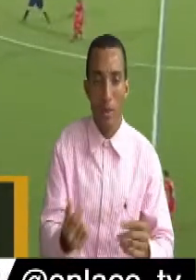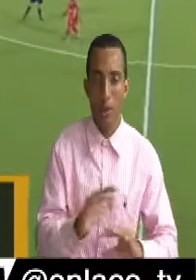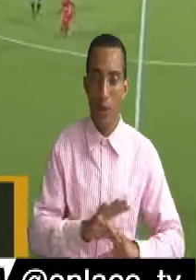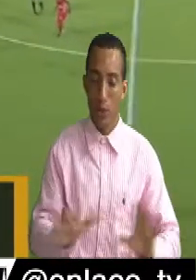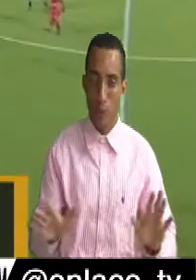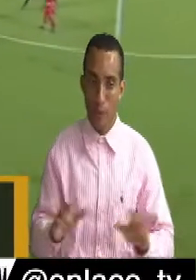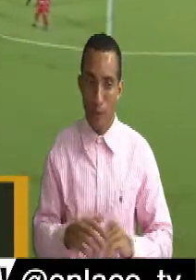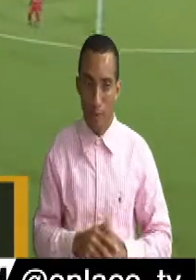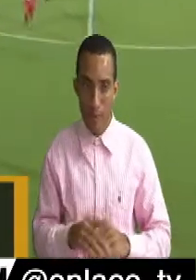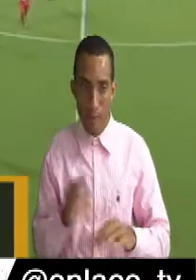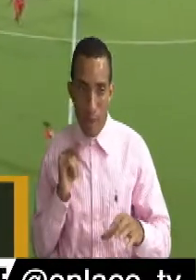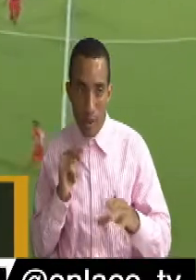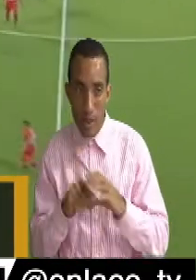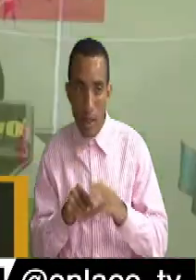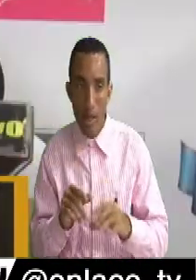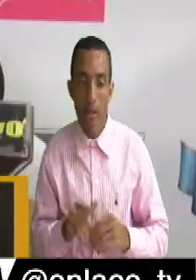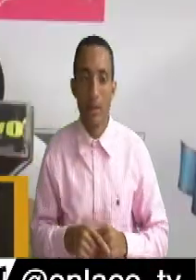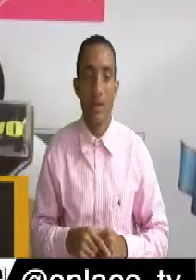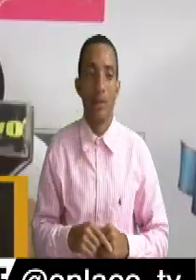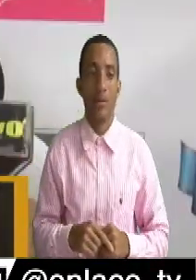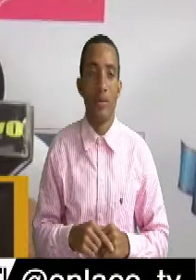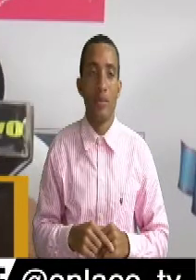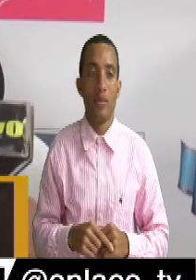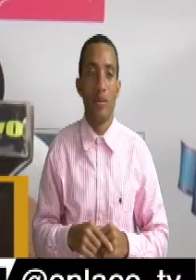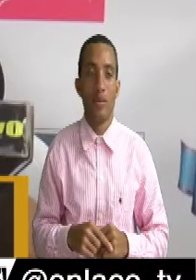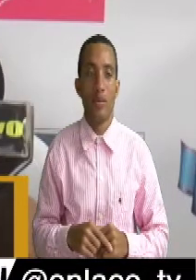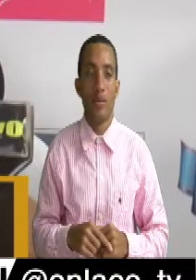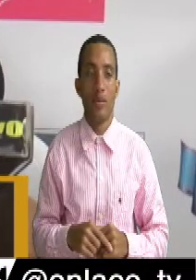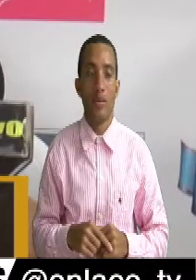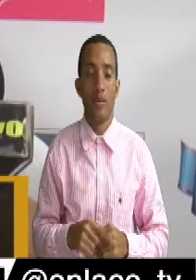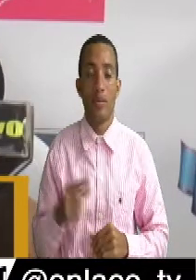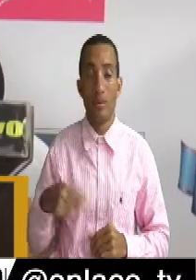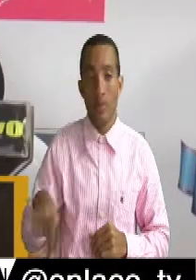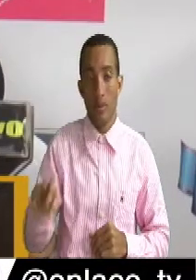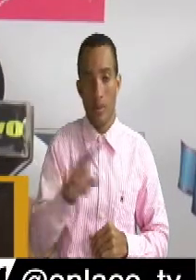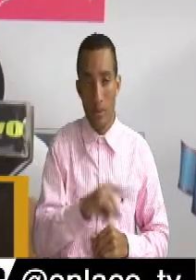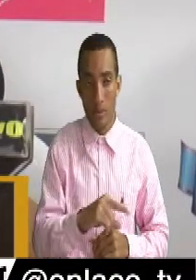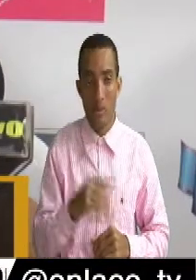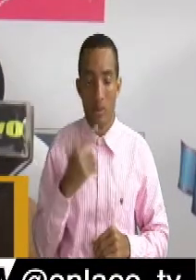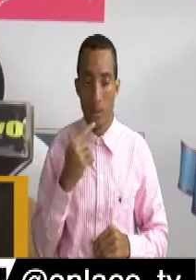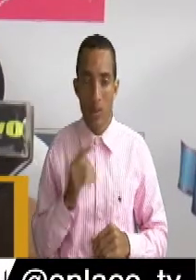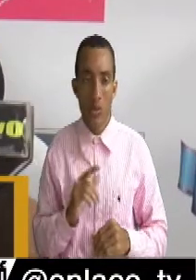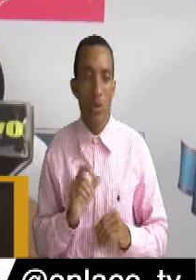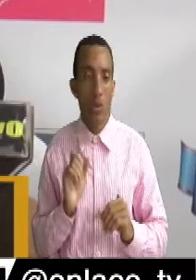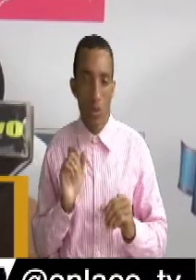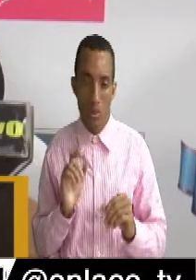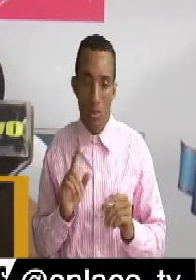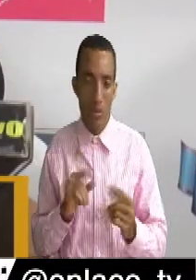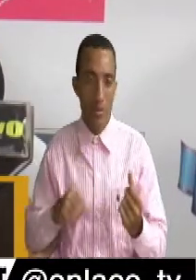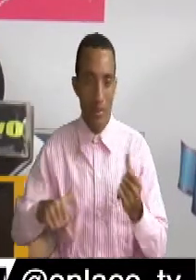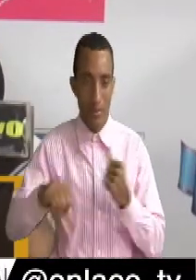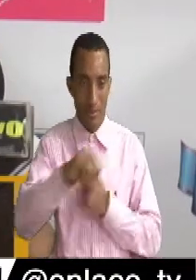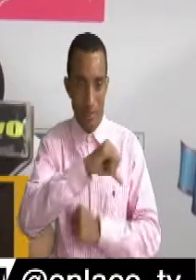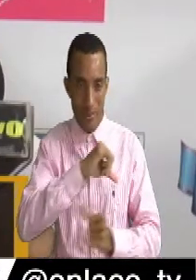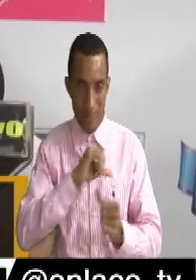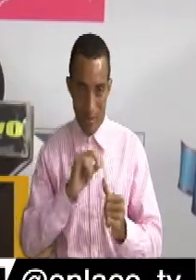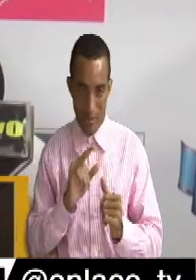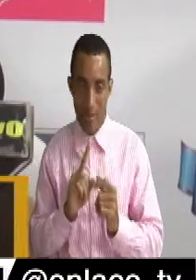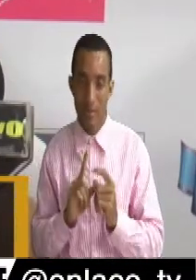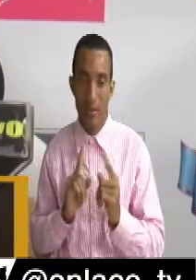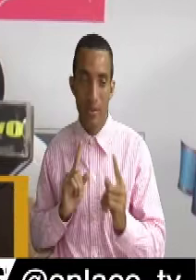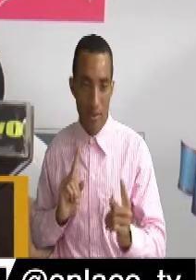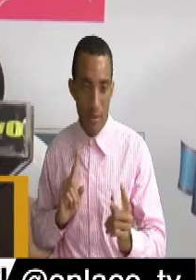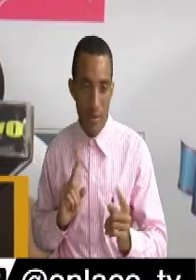cuadro boyacense. Que los muchachos que ingresaron lo hicieron muy bien, el caso de Roger, el caso